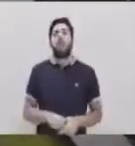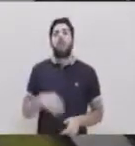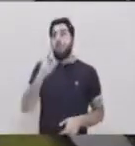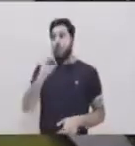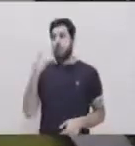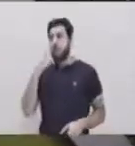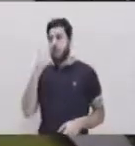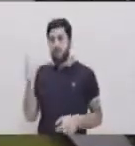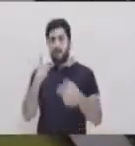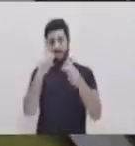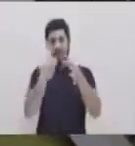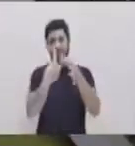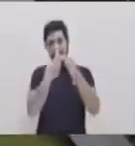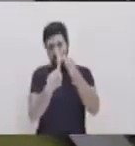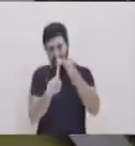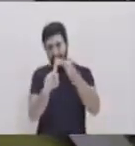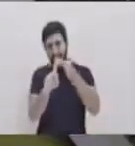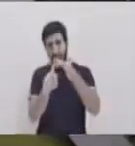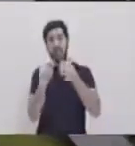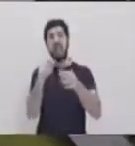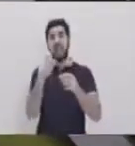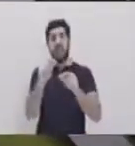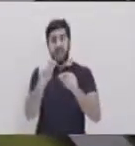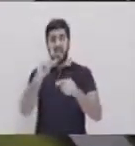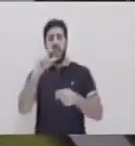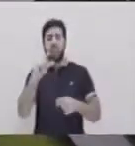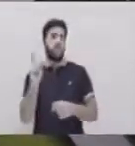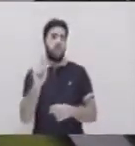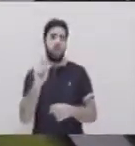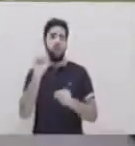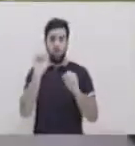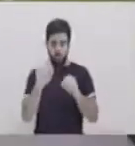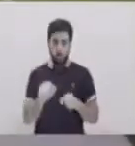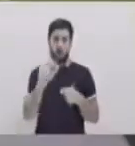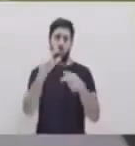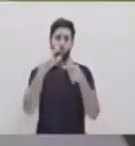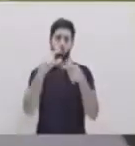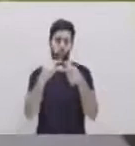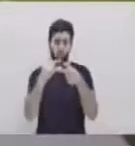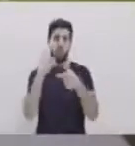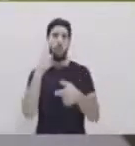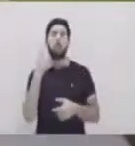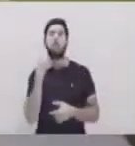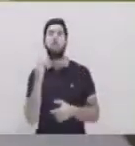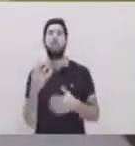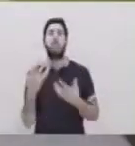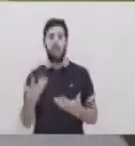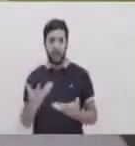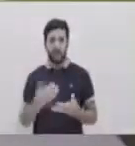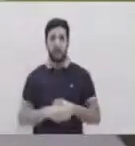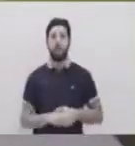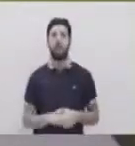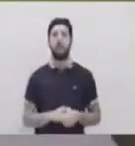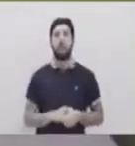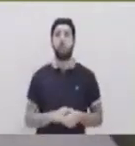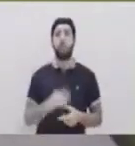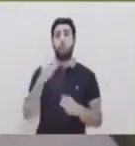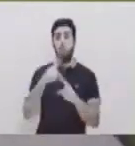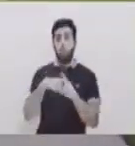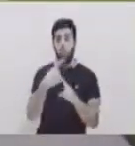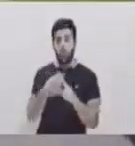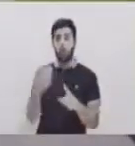importante, este pábilo no debe de ser muy grande, debe ser pequeño. ¿Por qué razón?